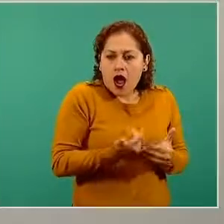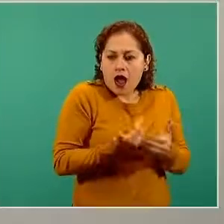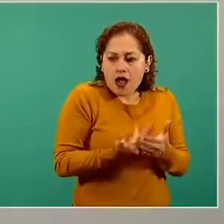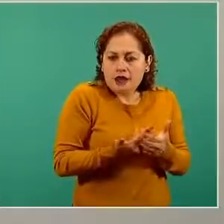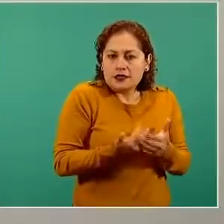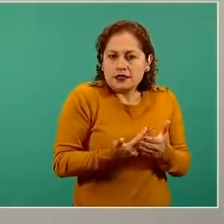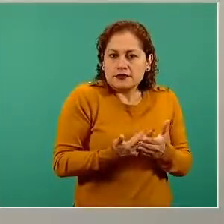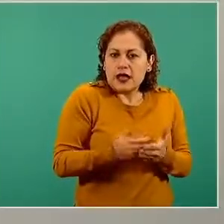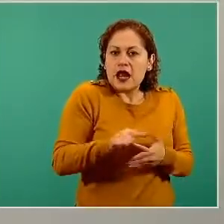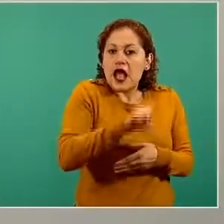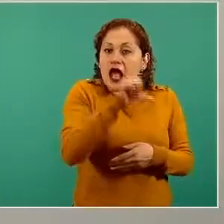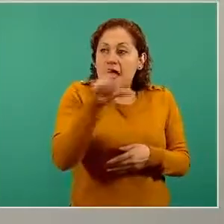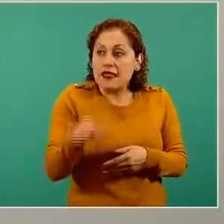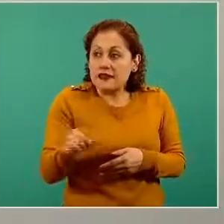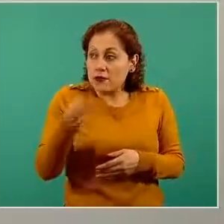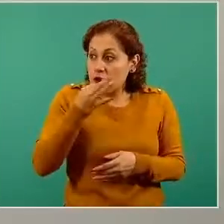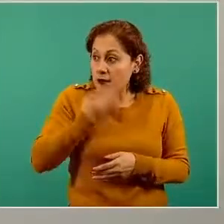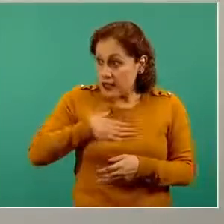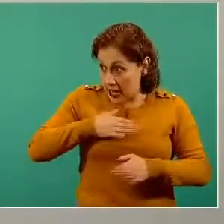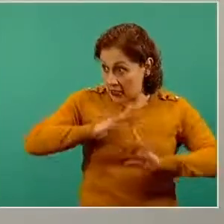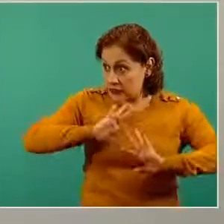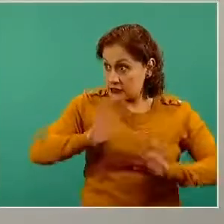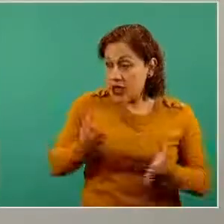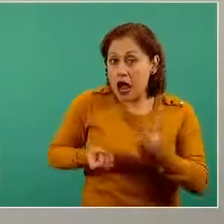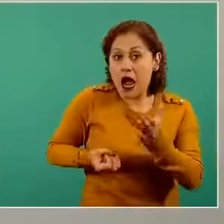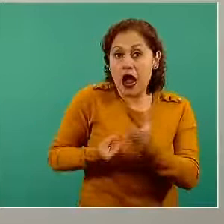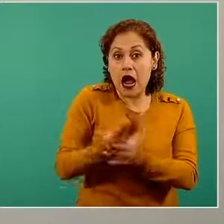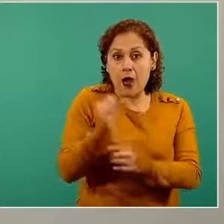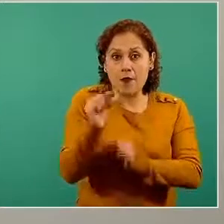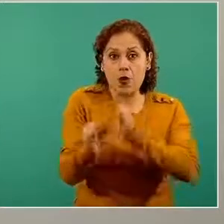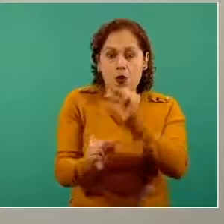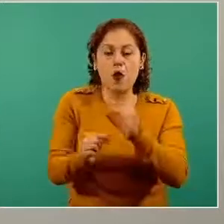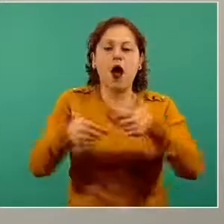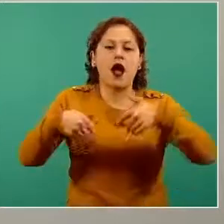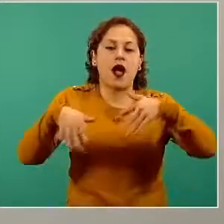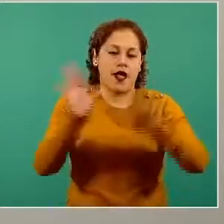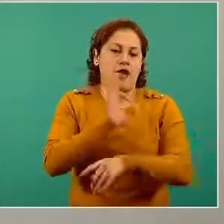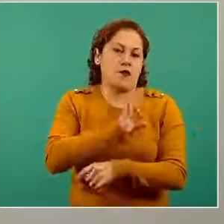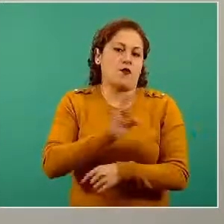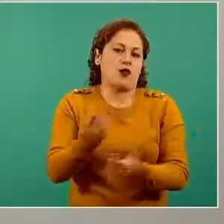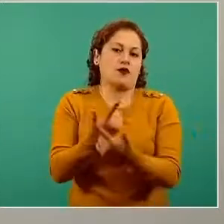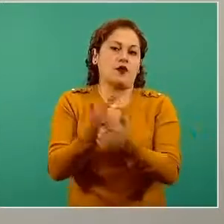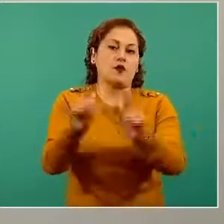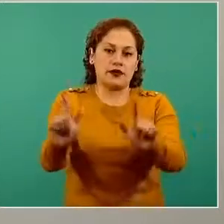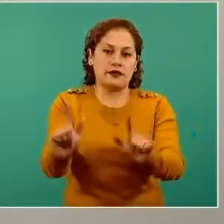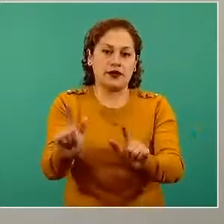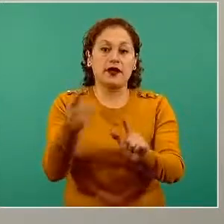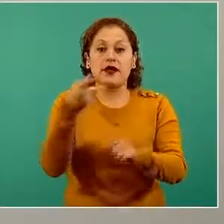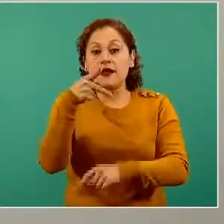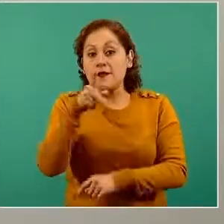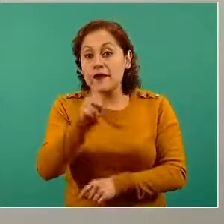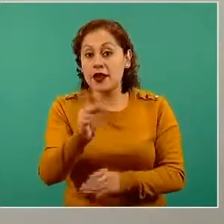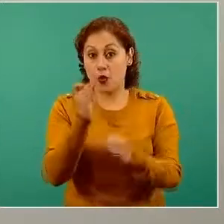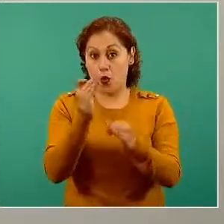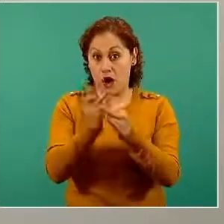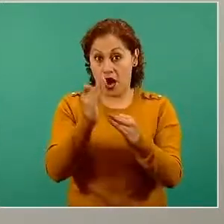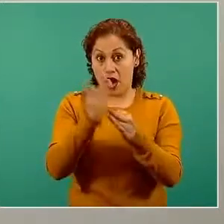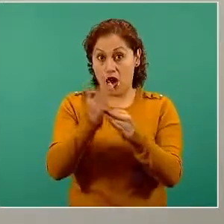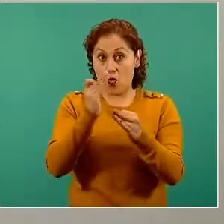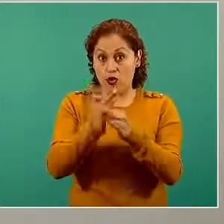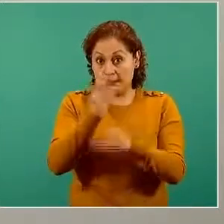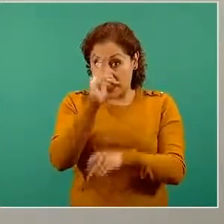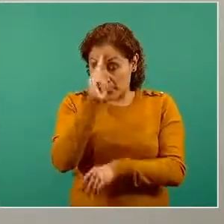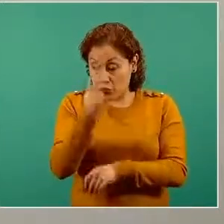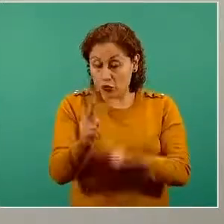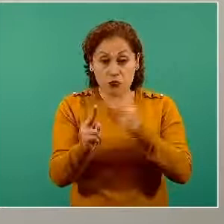meses posteriores, y entonces ahí es donde precisamente todos podemos contribuir a través de la toma de decisiones, tanto individuales como